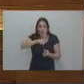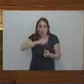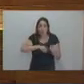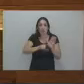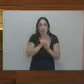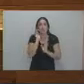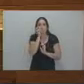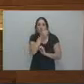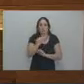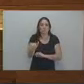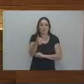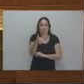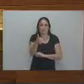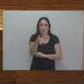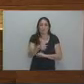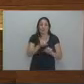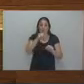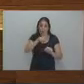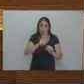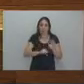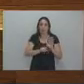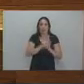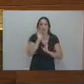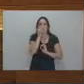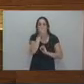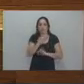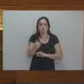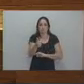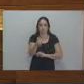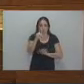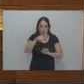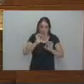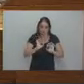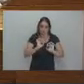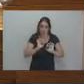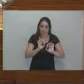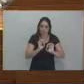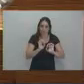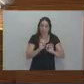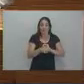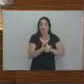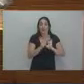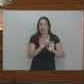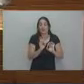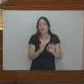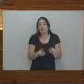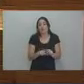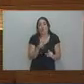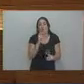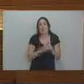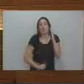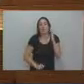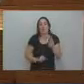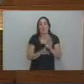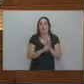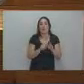Mordaza. Hoy es el día que se aprueba la ley Mordaza. Esta medida supone un endurecimiento claro de la Ley de Seguridad